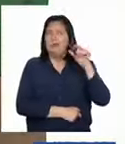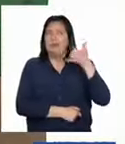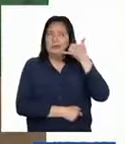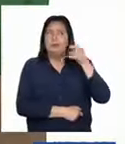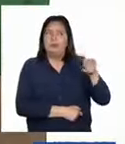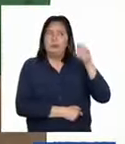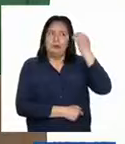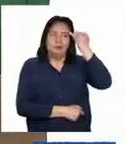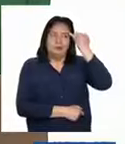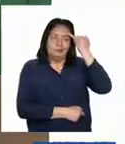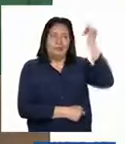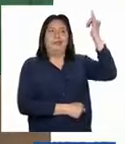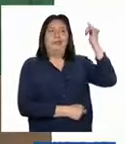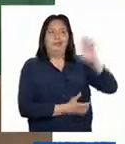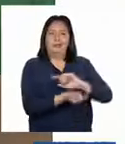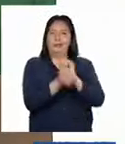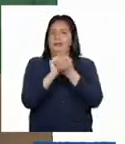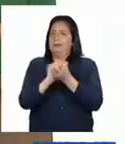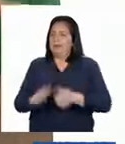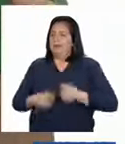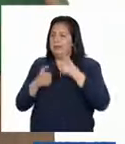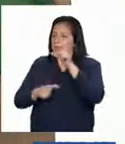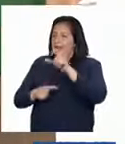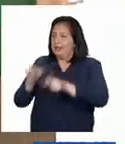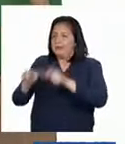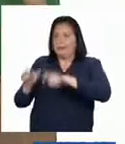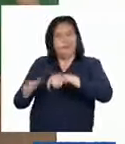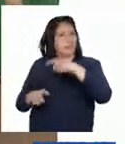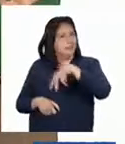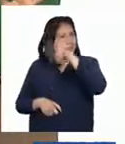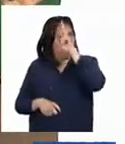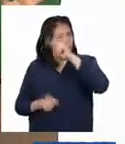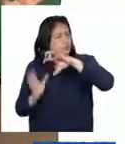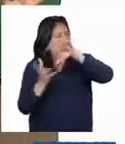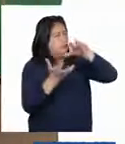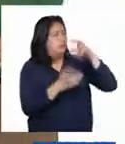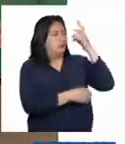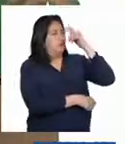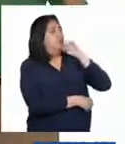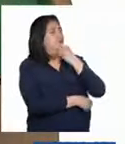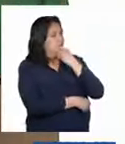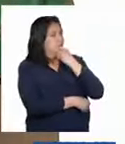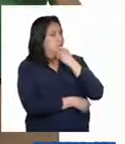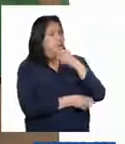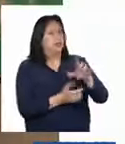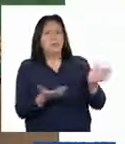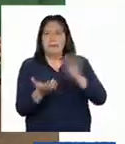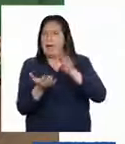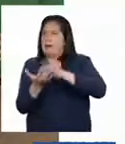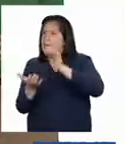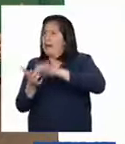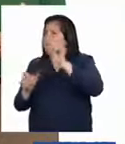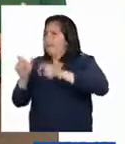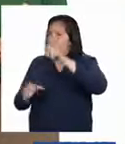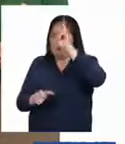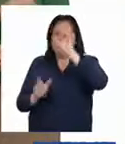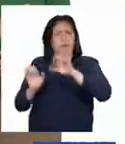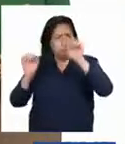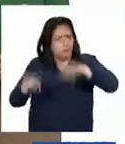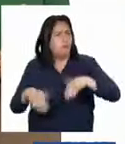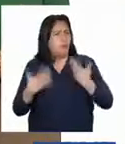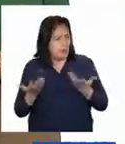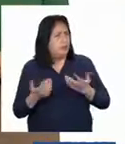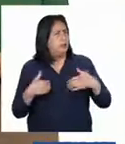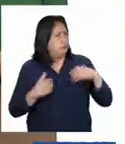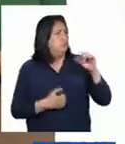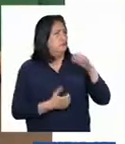invento que cambió la vida de las personas en el Perú y en el mundo. Por ello debemos velar por que más personas en el Perú puedan